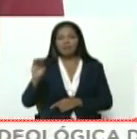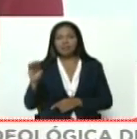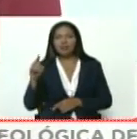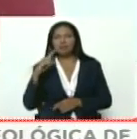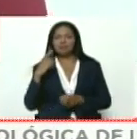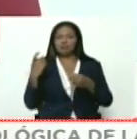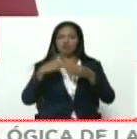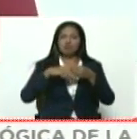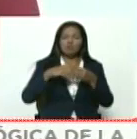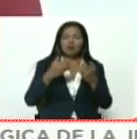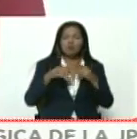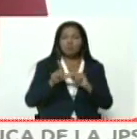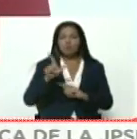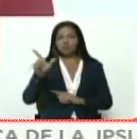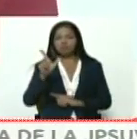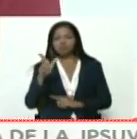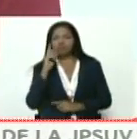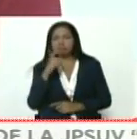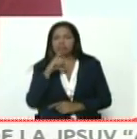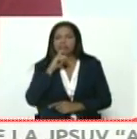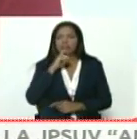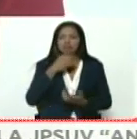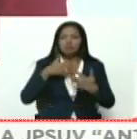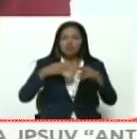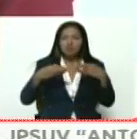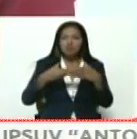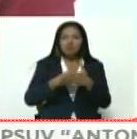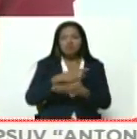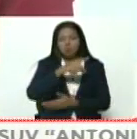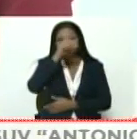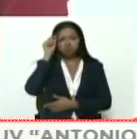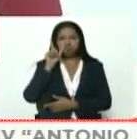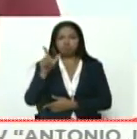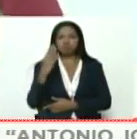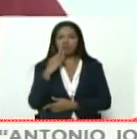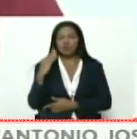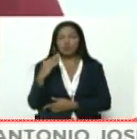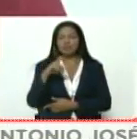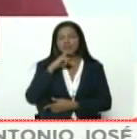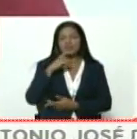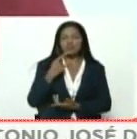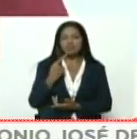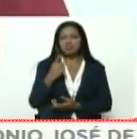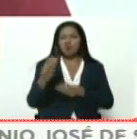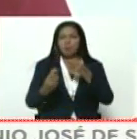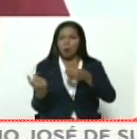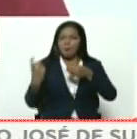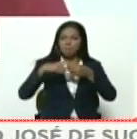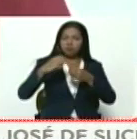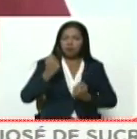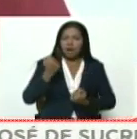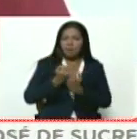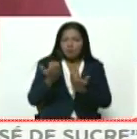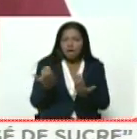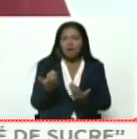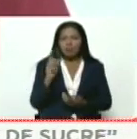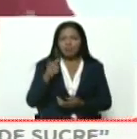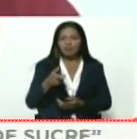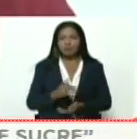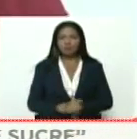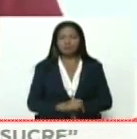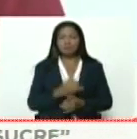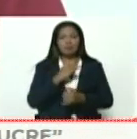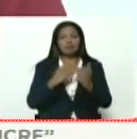que ama la patria para que se involucre y milite en nuestro Partido Socialista Unido de Venezuela? Y ya para terminar,